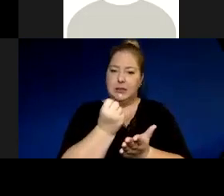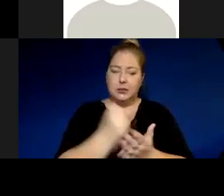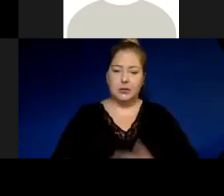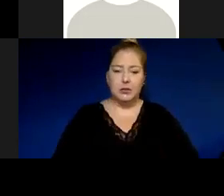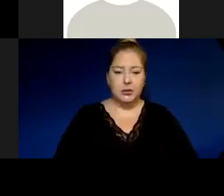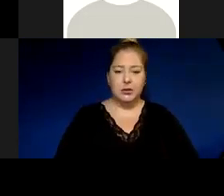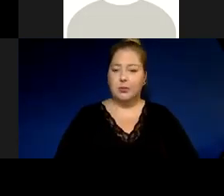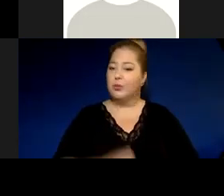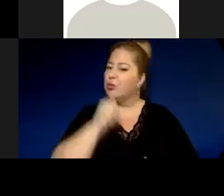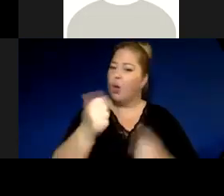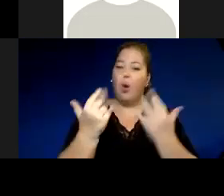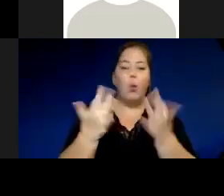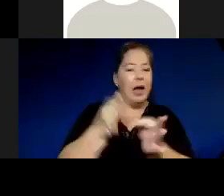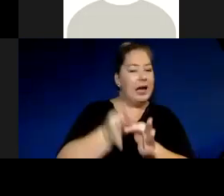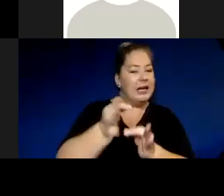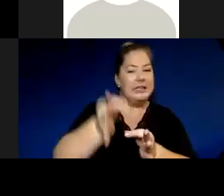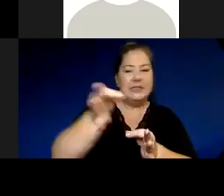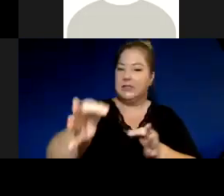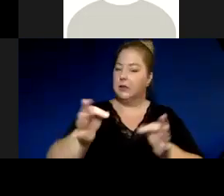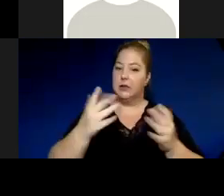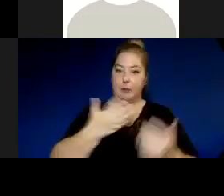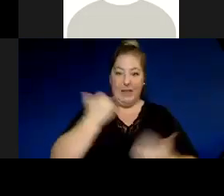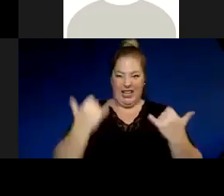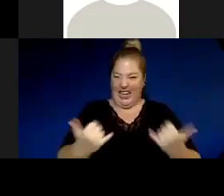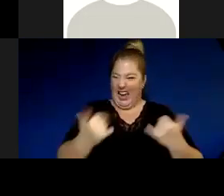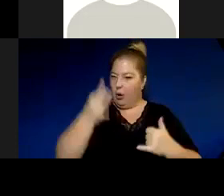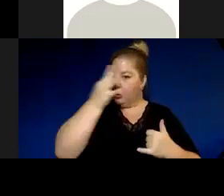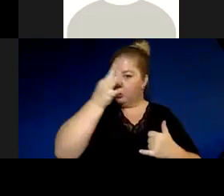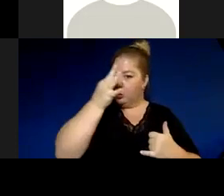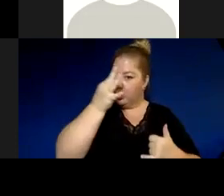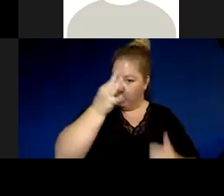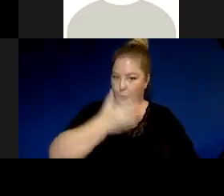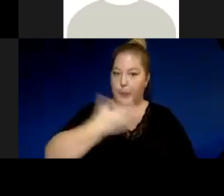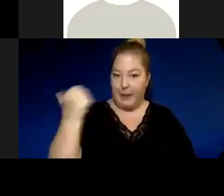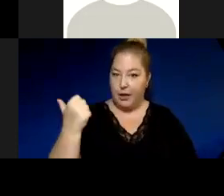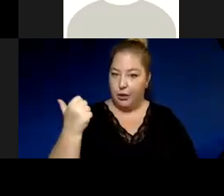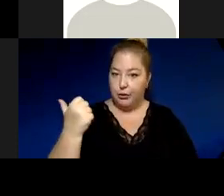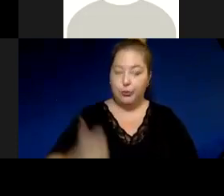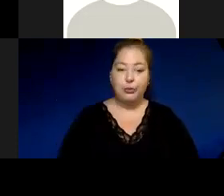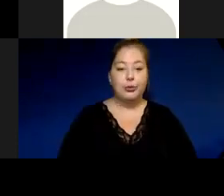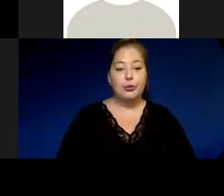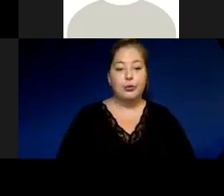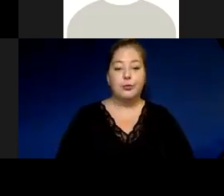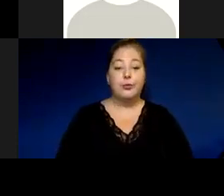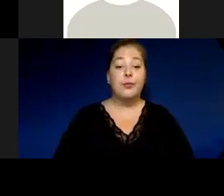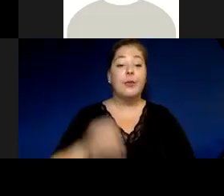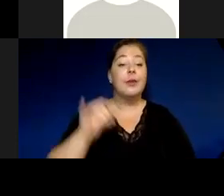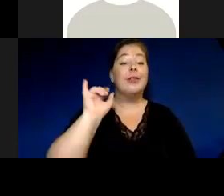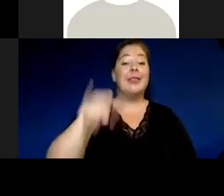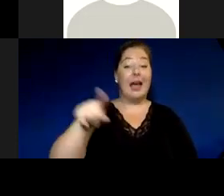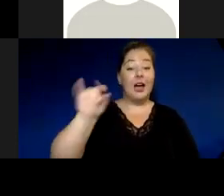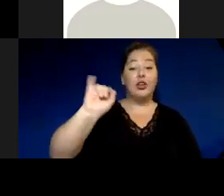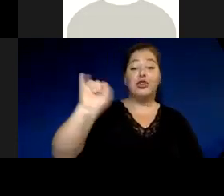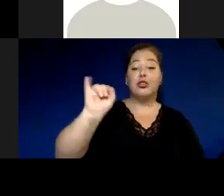urgencia. Por favor, de inmediato reporten la pérdida a su compañía de seguro. El Departamento de Seguro Estatal va a estar